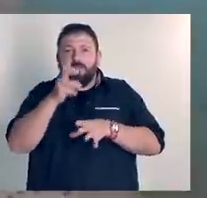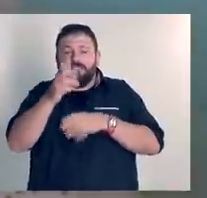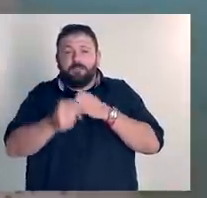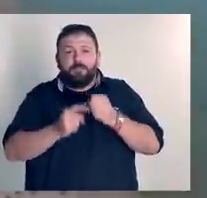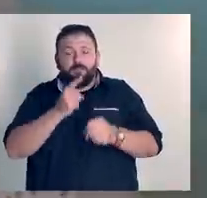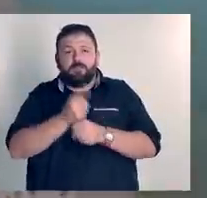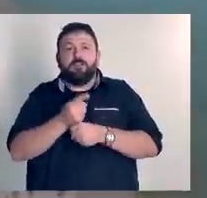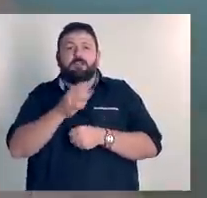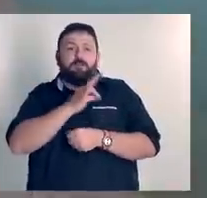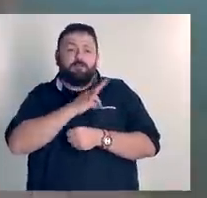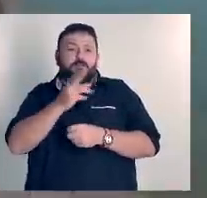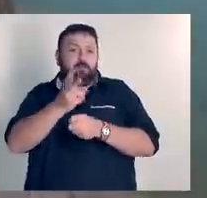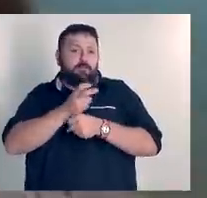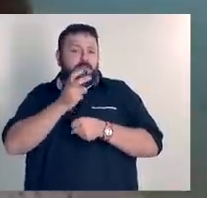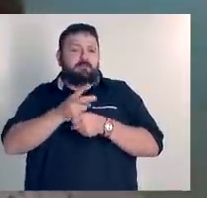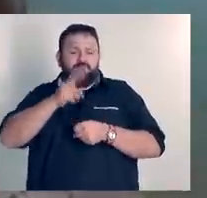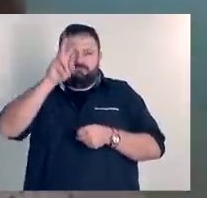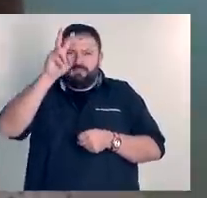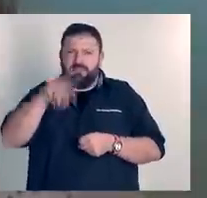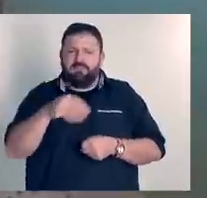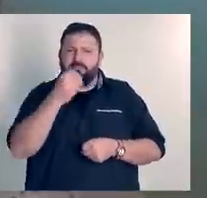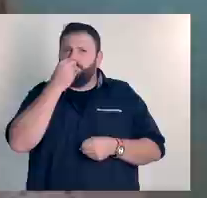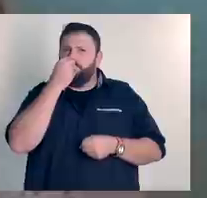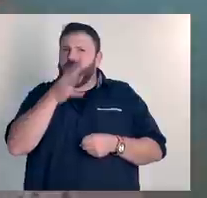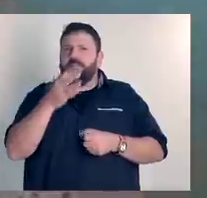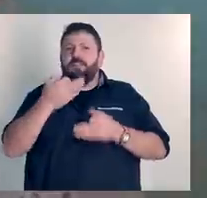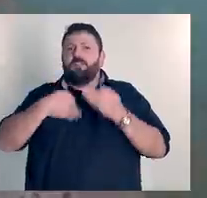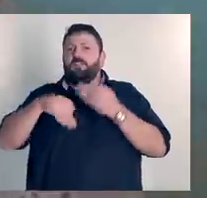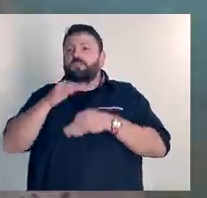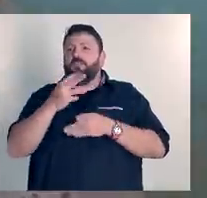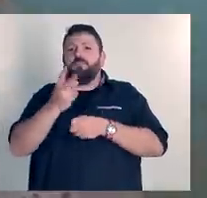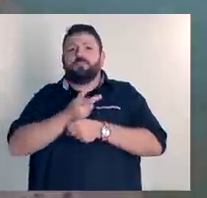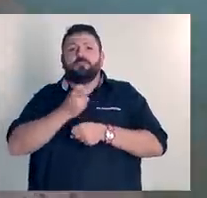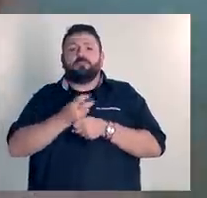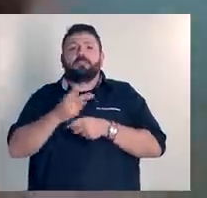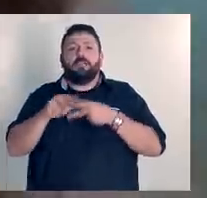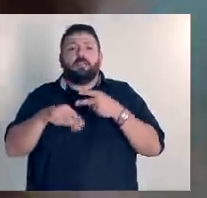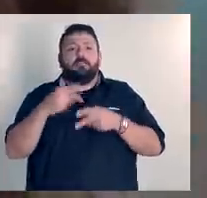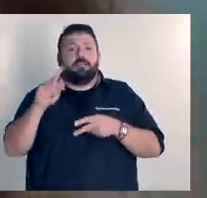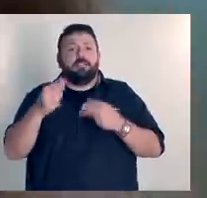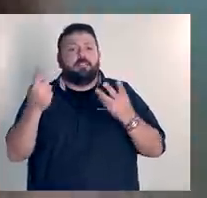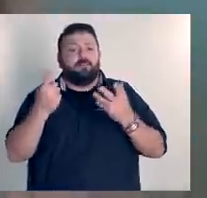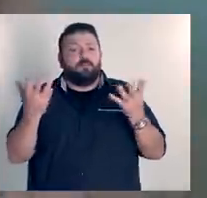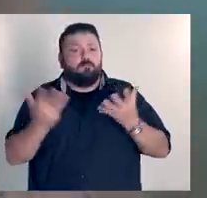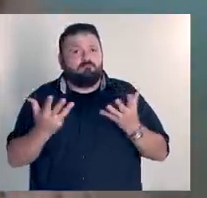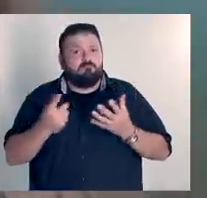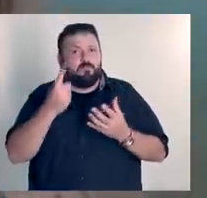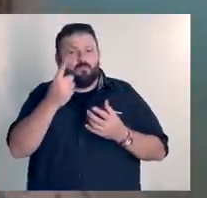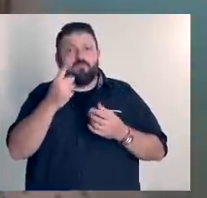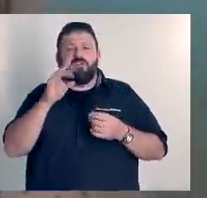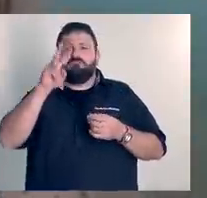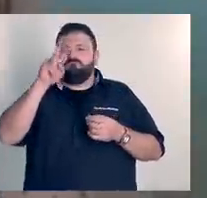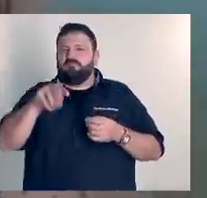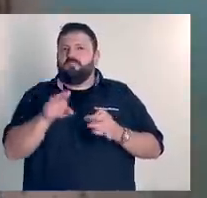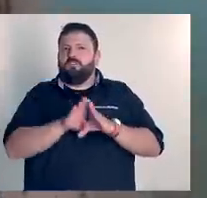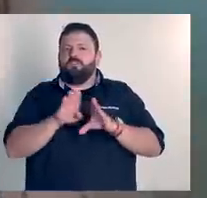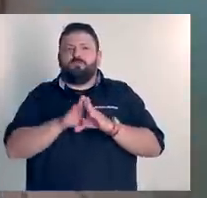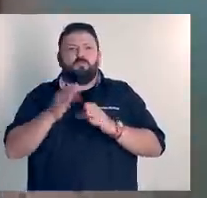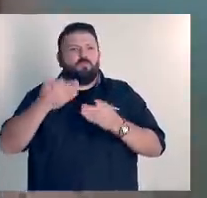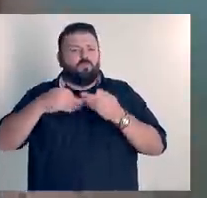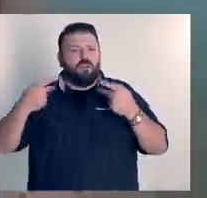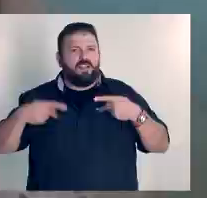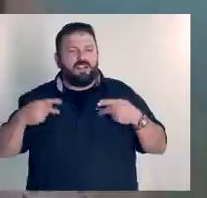bueno, invitarlos porque va a estar increíble. Además de todos los invitados, va a ser una... Ahora sí que un maratón de gala con toda la gente que